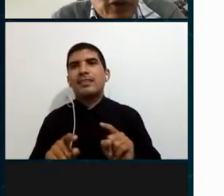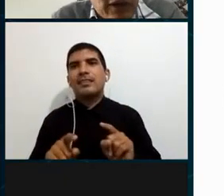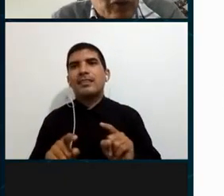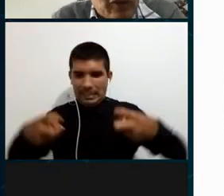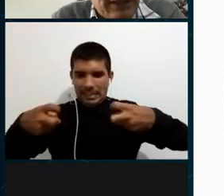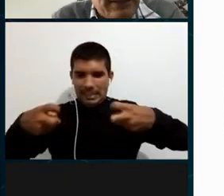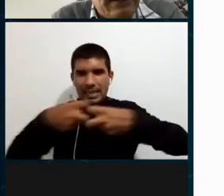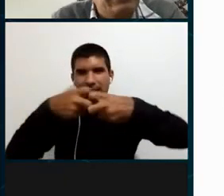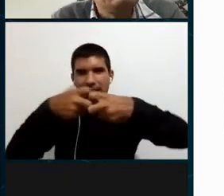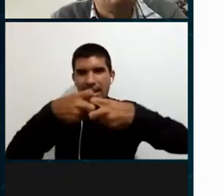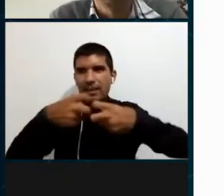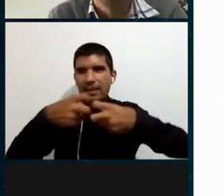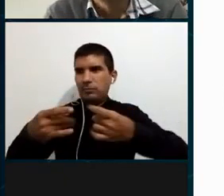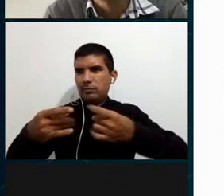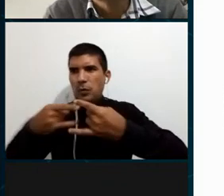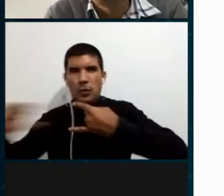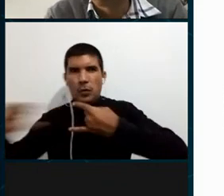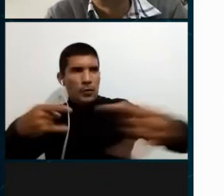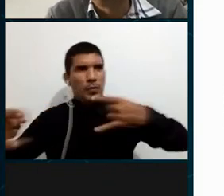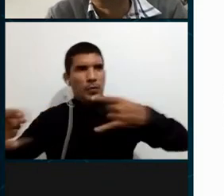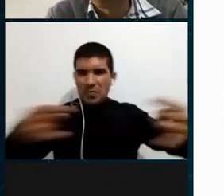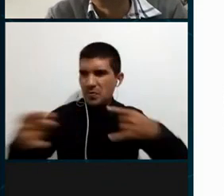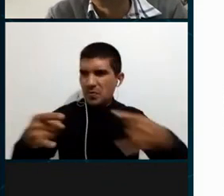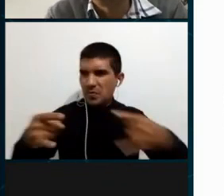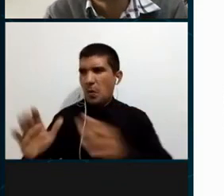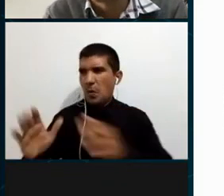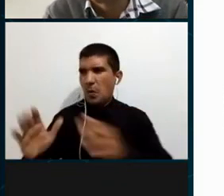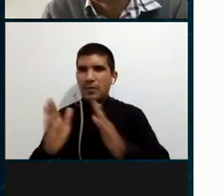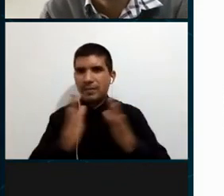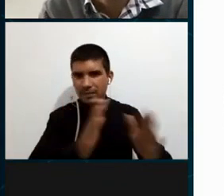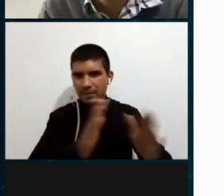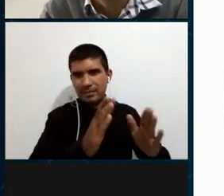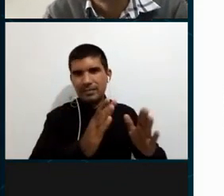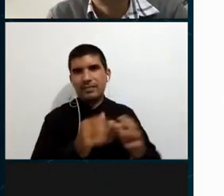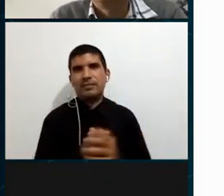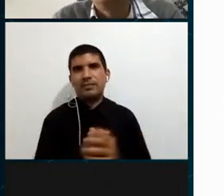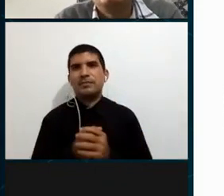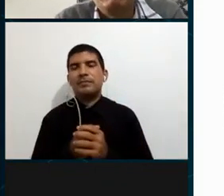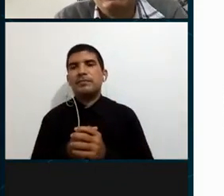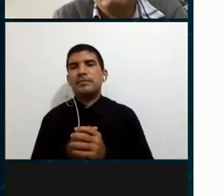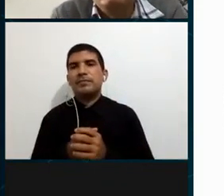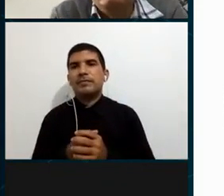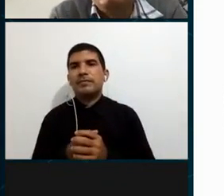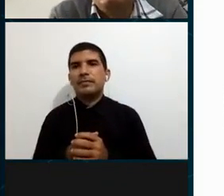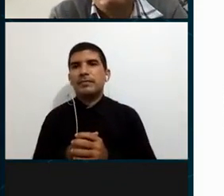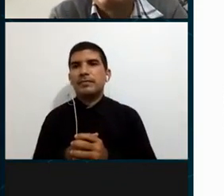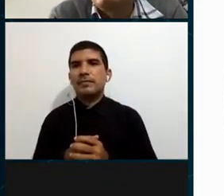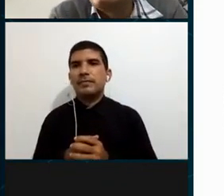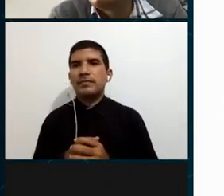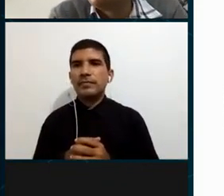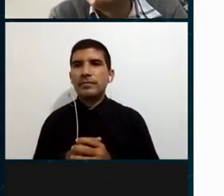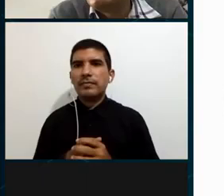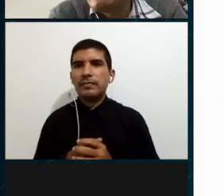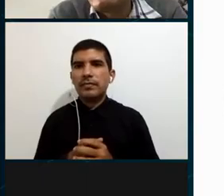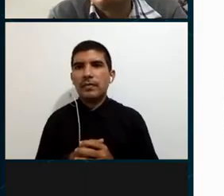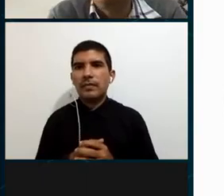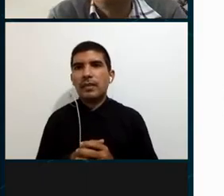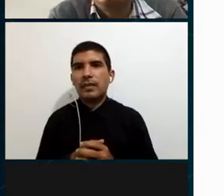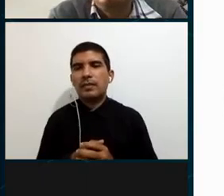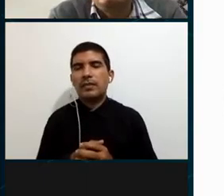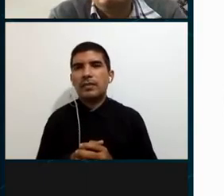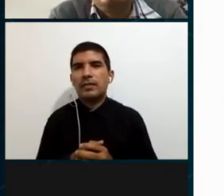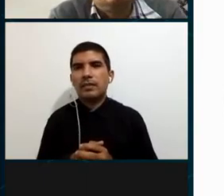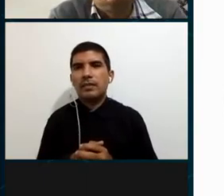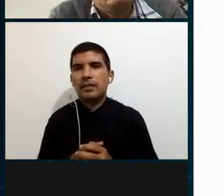se llaman los recursos descentralizados. Y la desmaterialización creo que la hemos visto y la hemos vivido y pasa con las apps de los